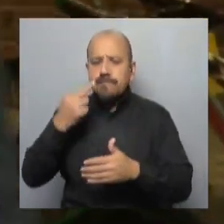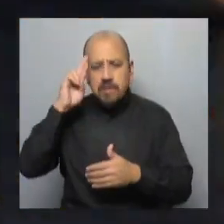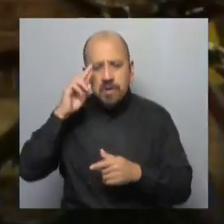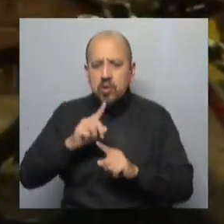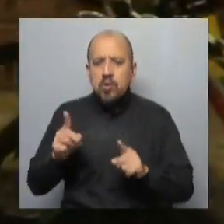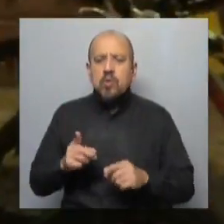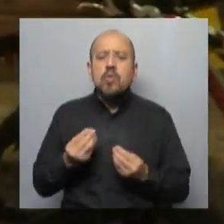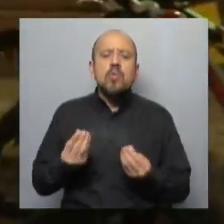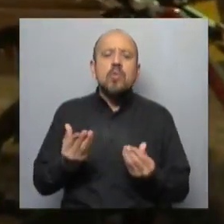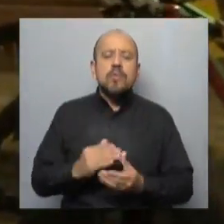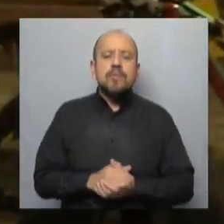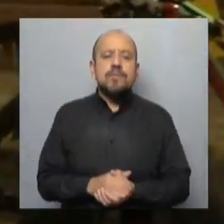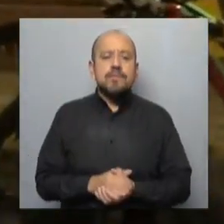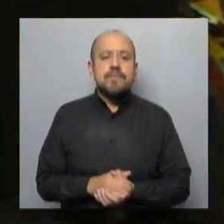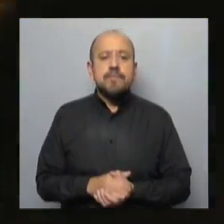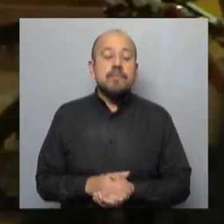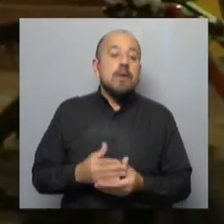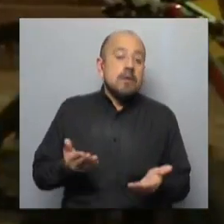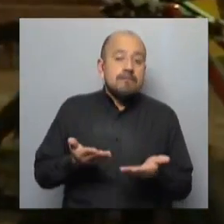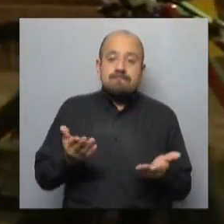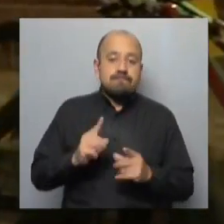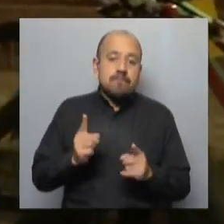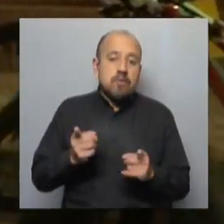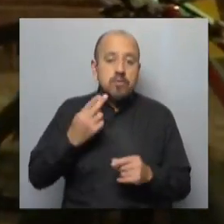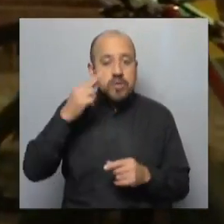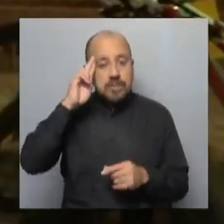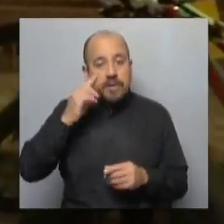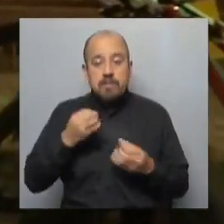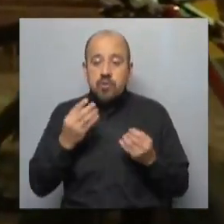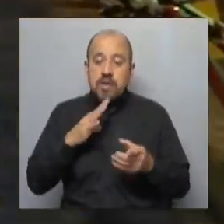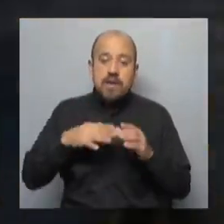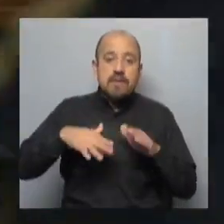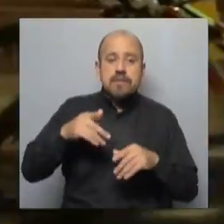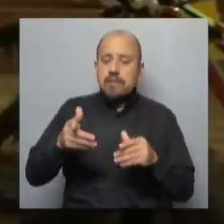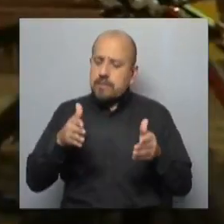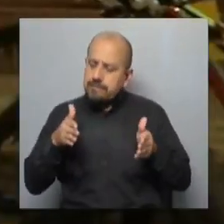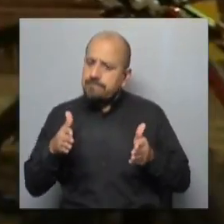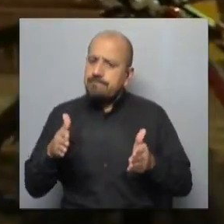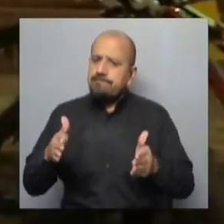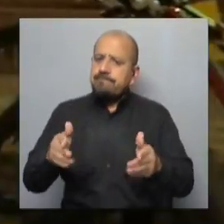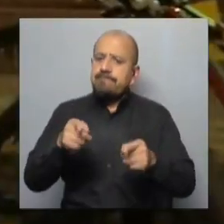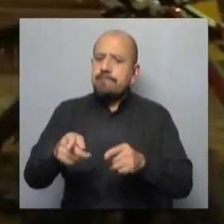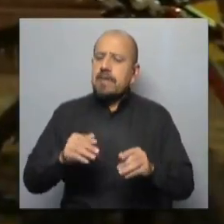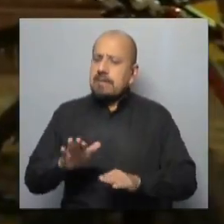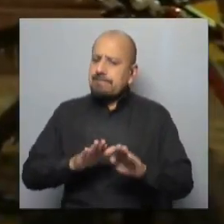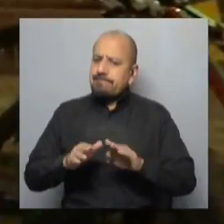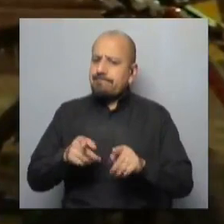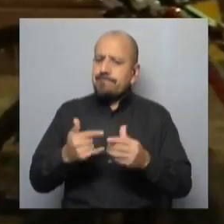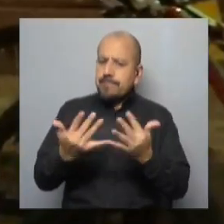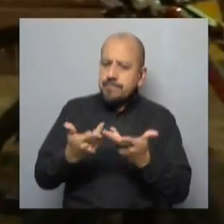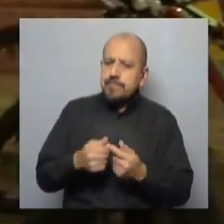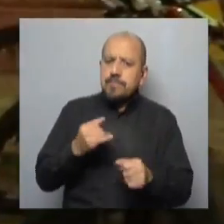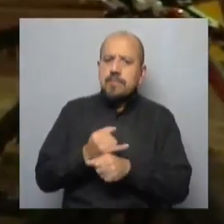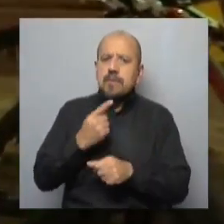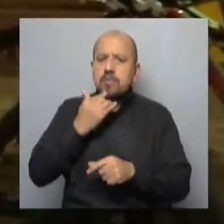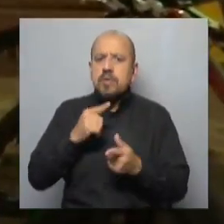en realidad las bicisendas no se respetan cuando no se cuando están mal armadas cuando están mal puestas lo que sucede